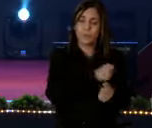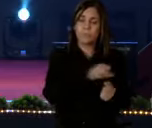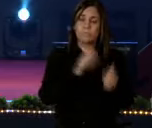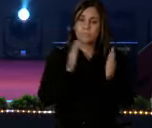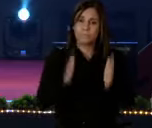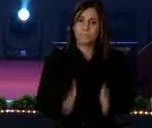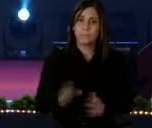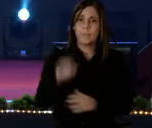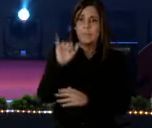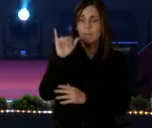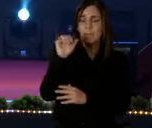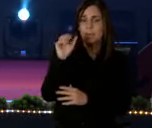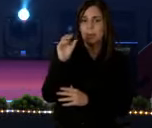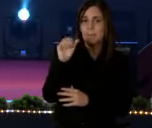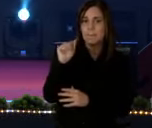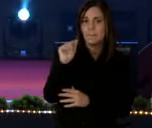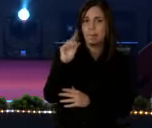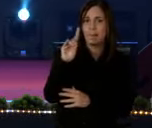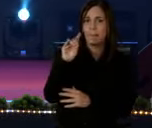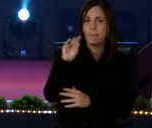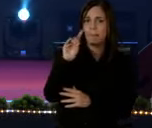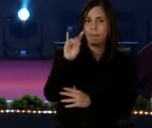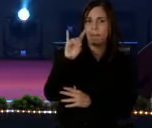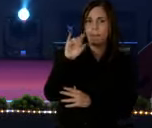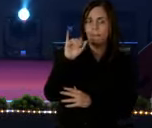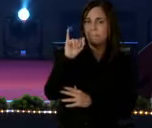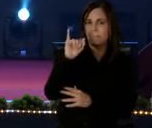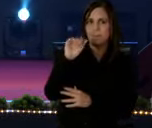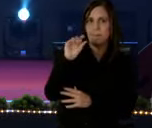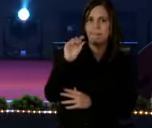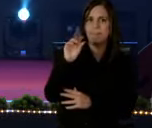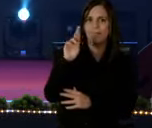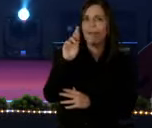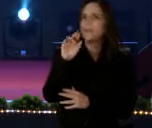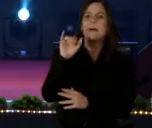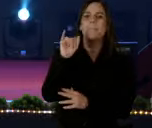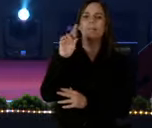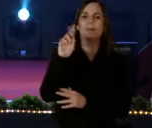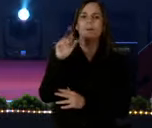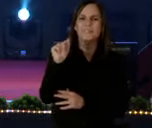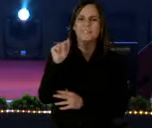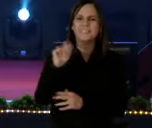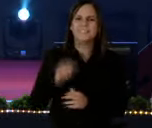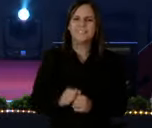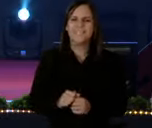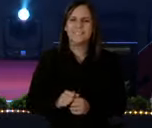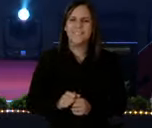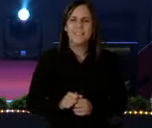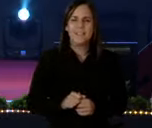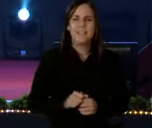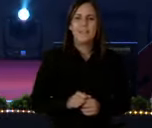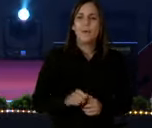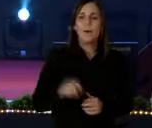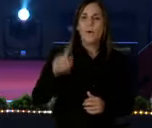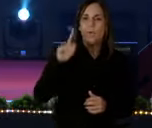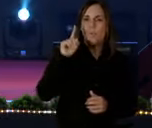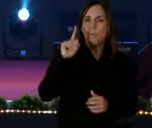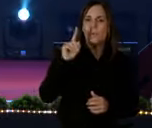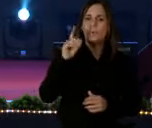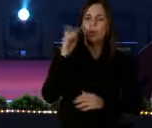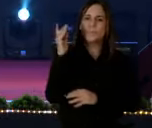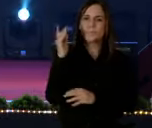11 es el retiro, el último retiro de este año de las Mujeres Déboras. Va a ser a partir de la 1:00 p.m, libre de costo,